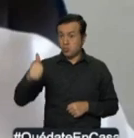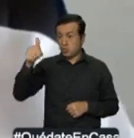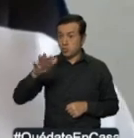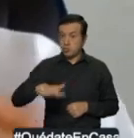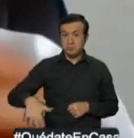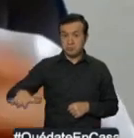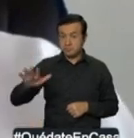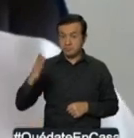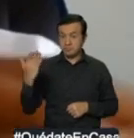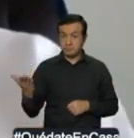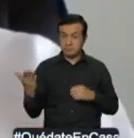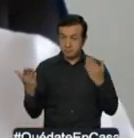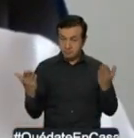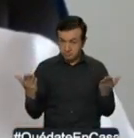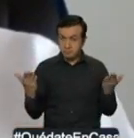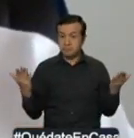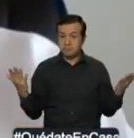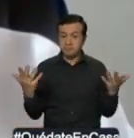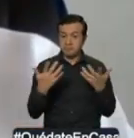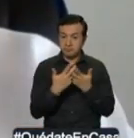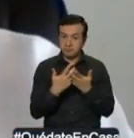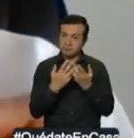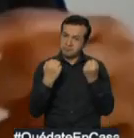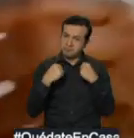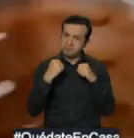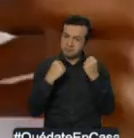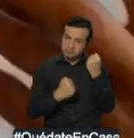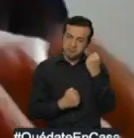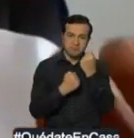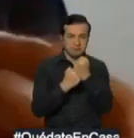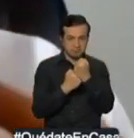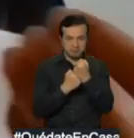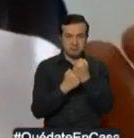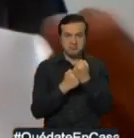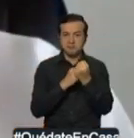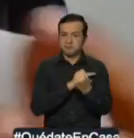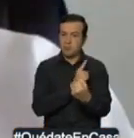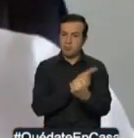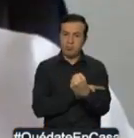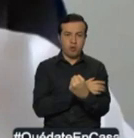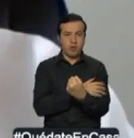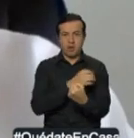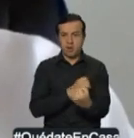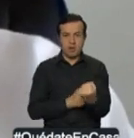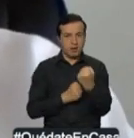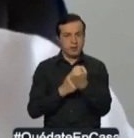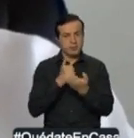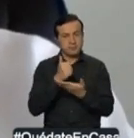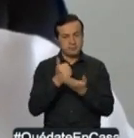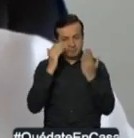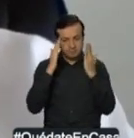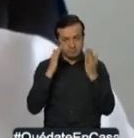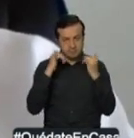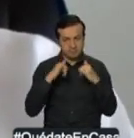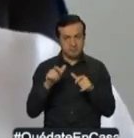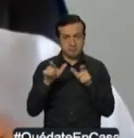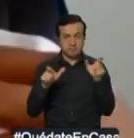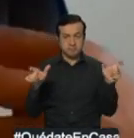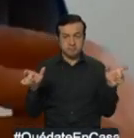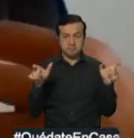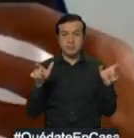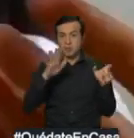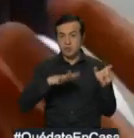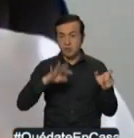en el territorio podamos sumar esfuerzos en beneficio de fortalecer la capacidad instalada de los servicios de